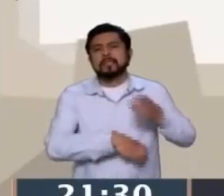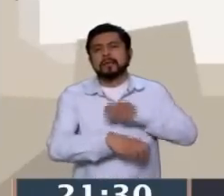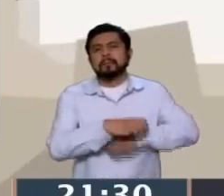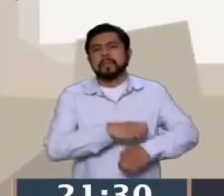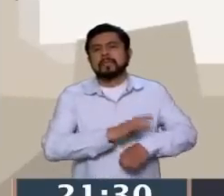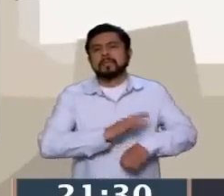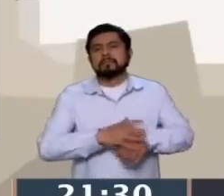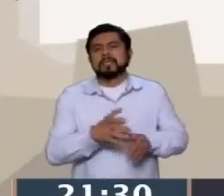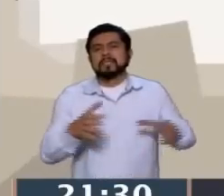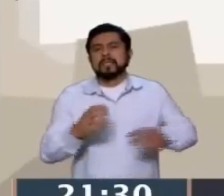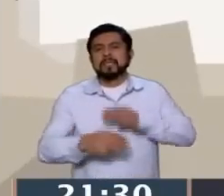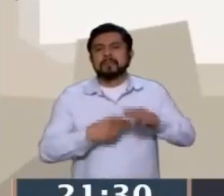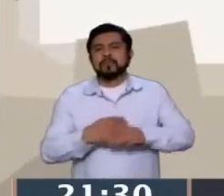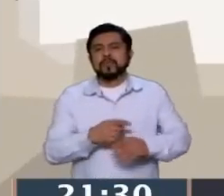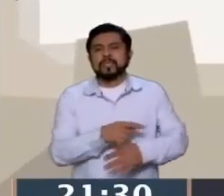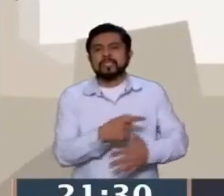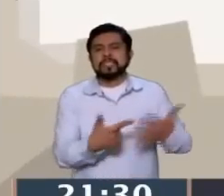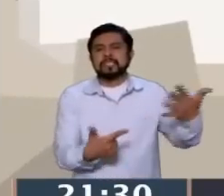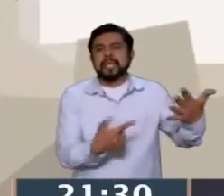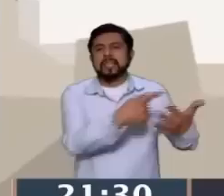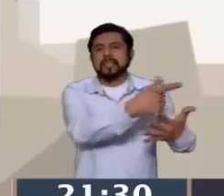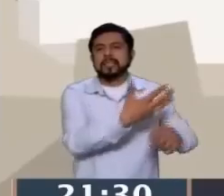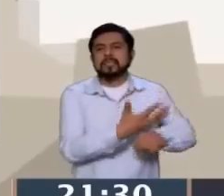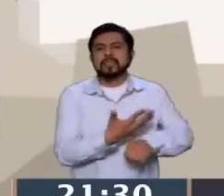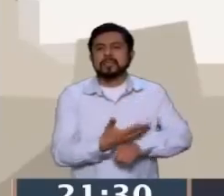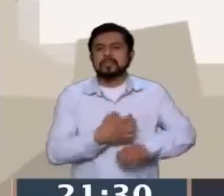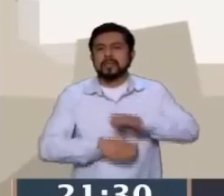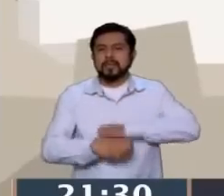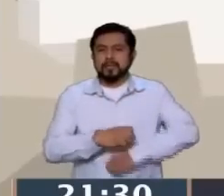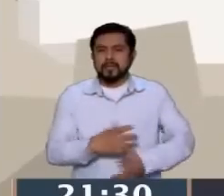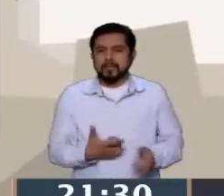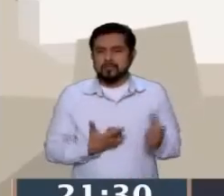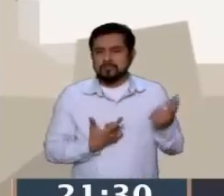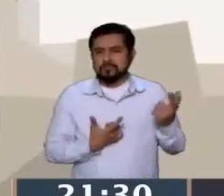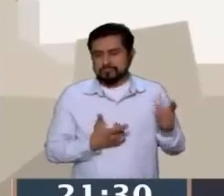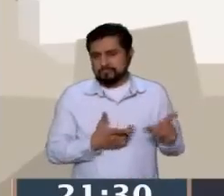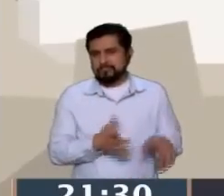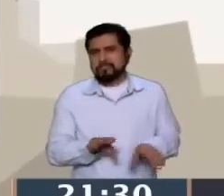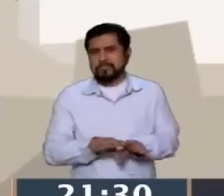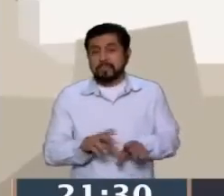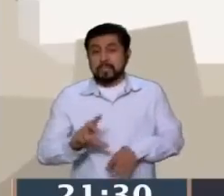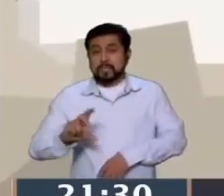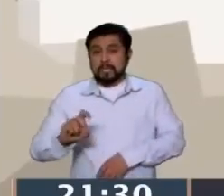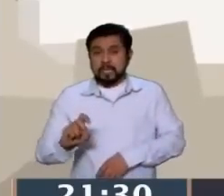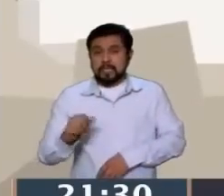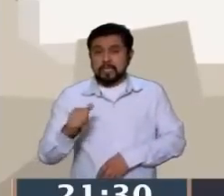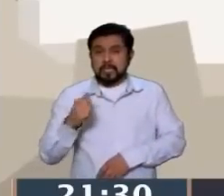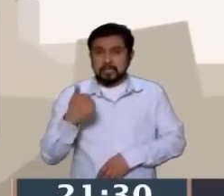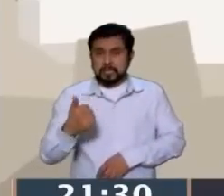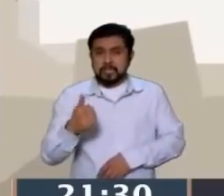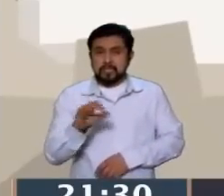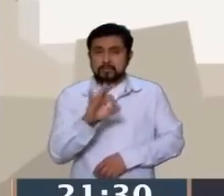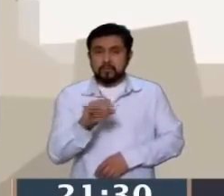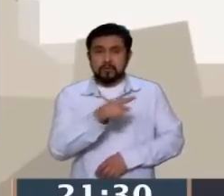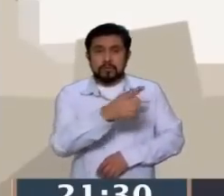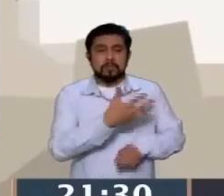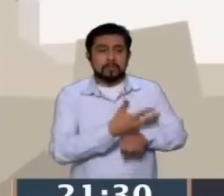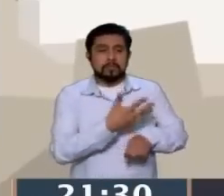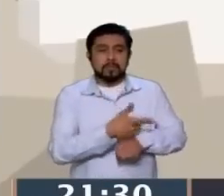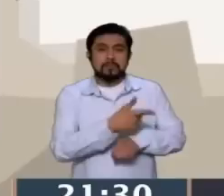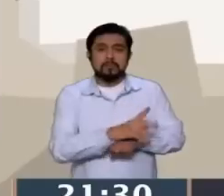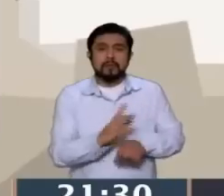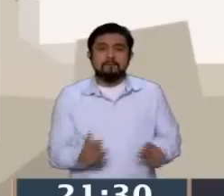grandes del mundo siete son estadounidenses y Estados Unidos por sí solo exporta el 36% de las armas mundiales